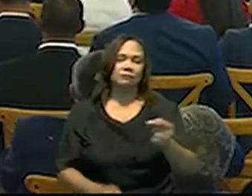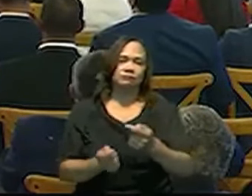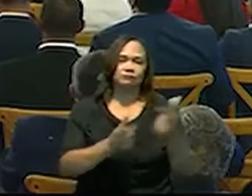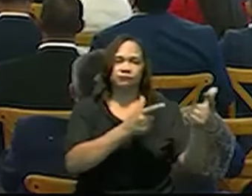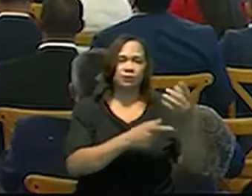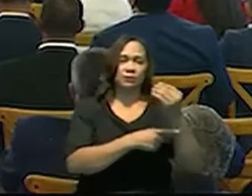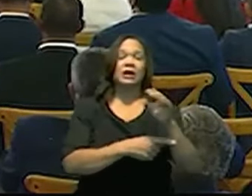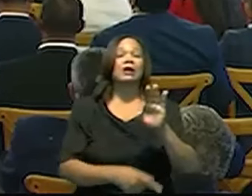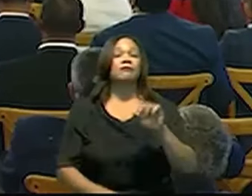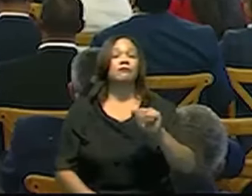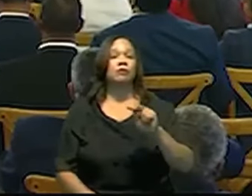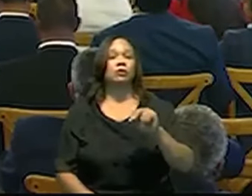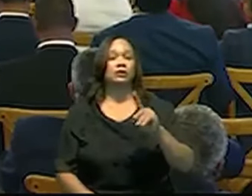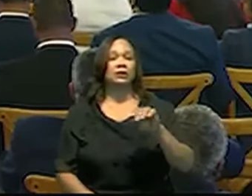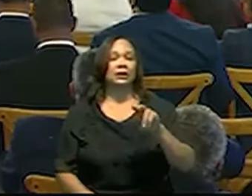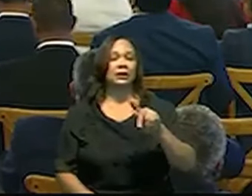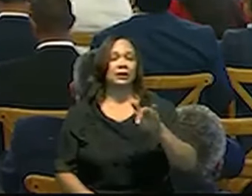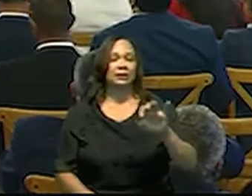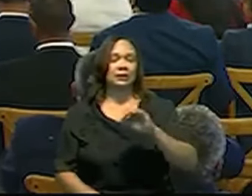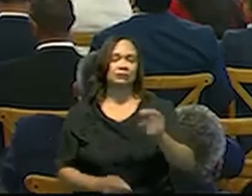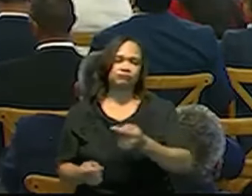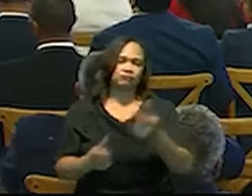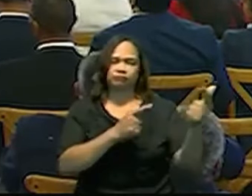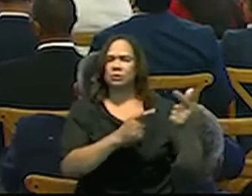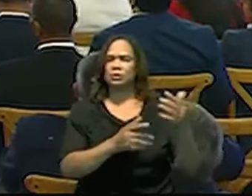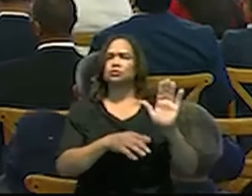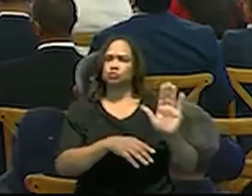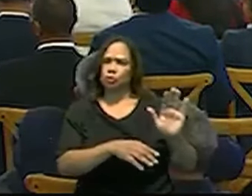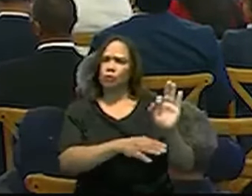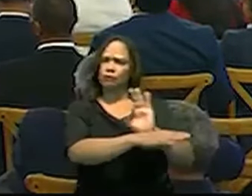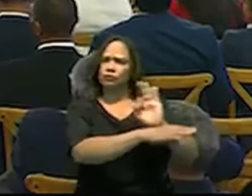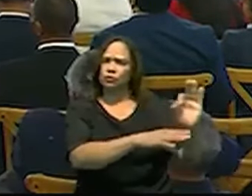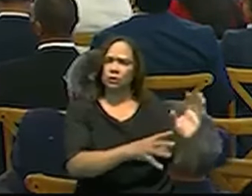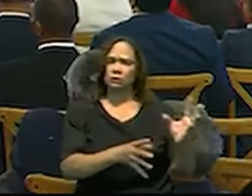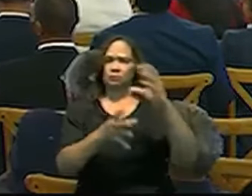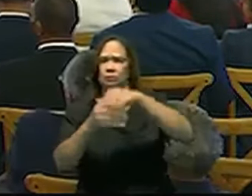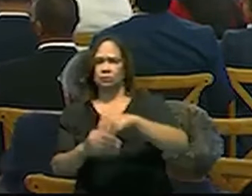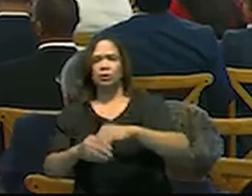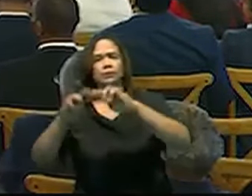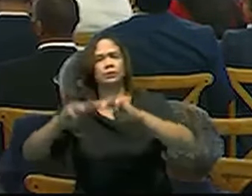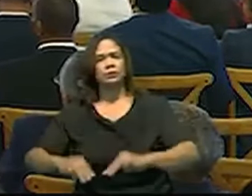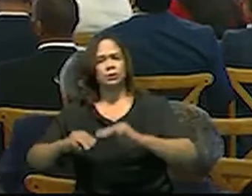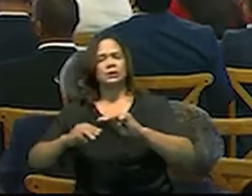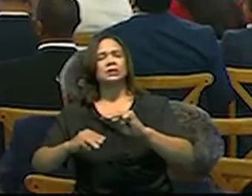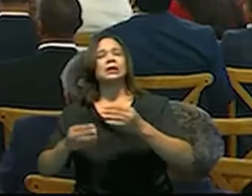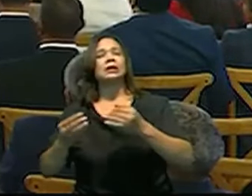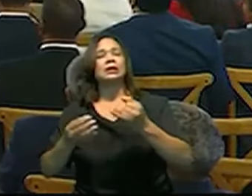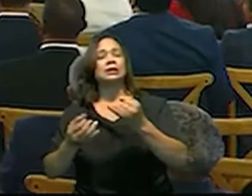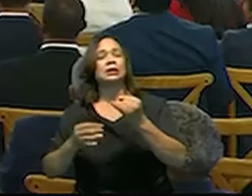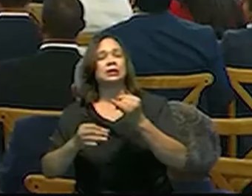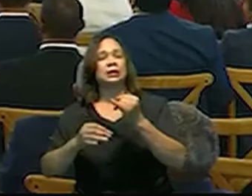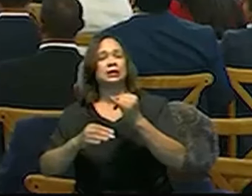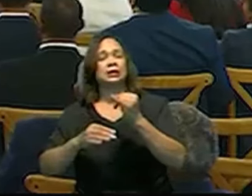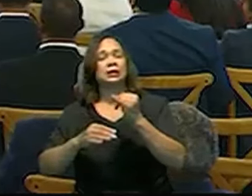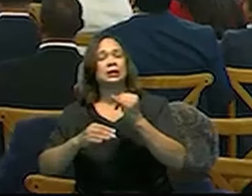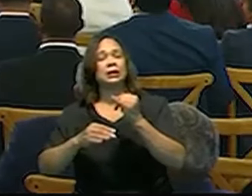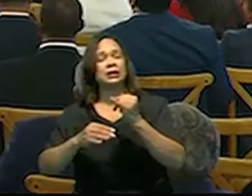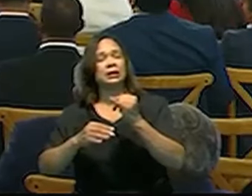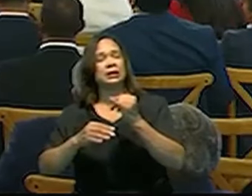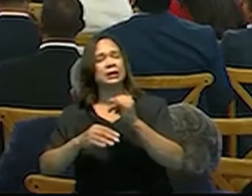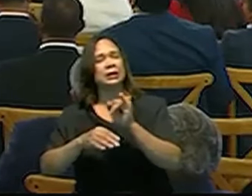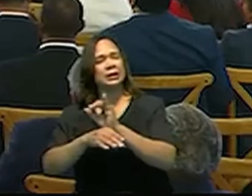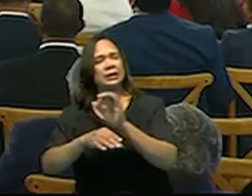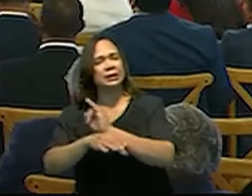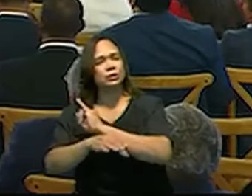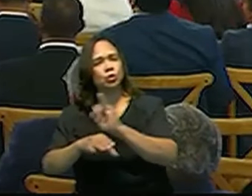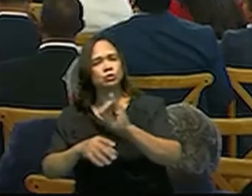de Fondearte, sus competencias estarán y sus atribuciones pasarán al Ministerio de Industria y Comercio, que es el lugar donde